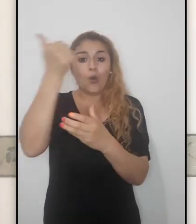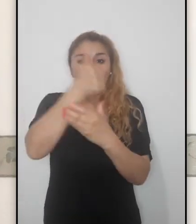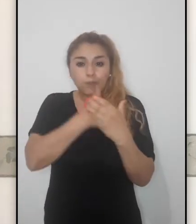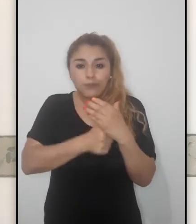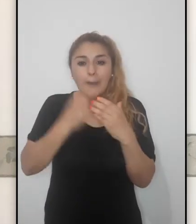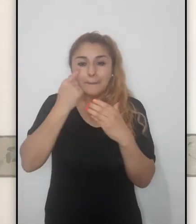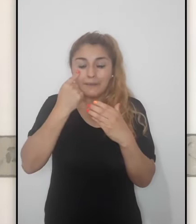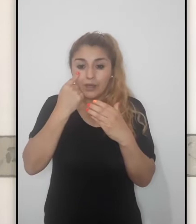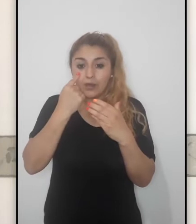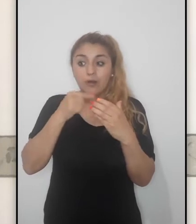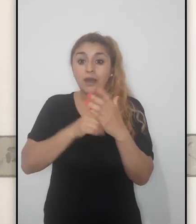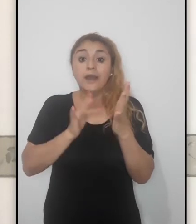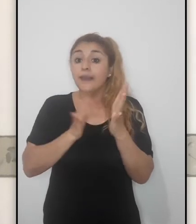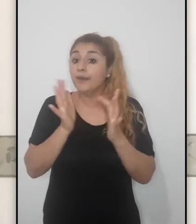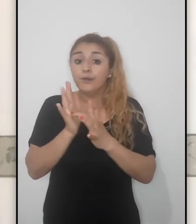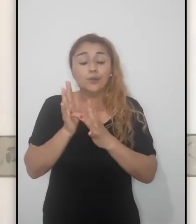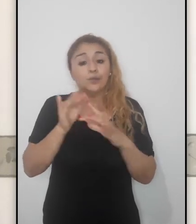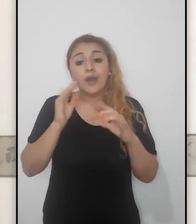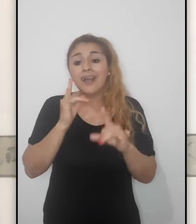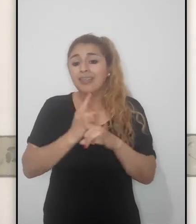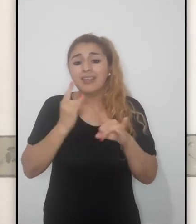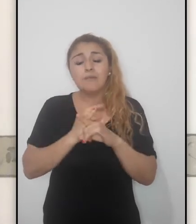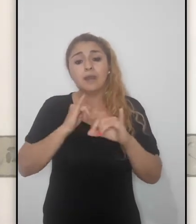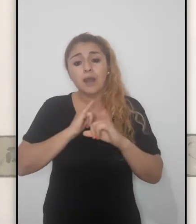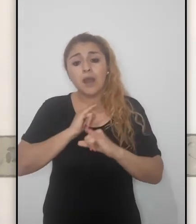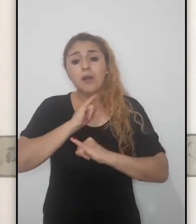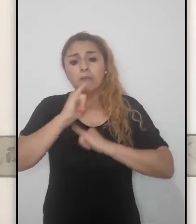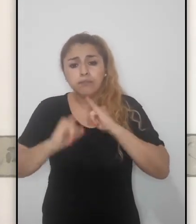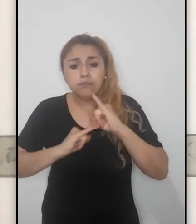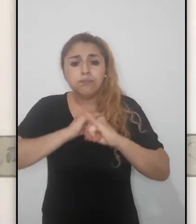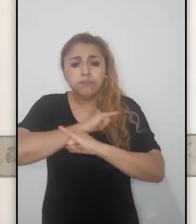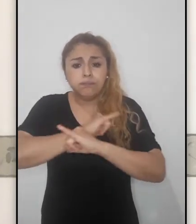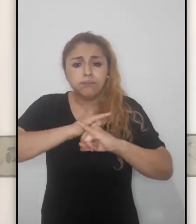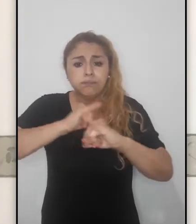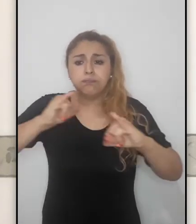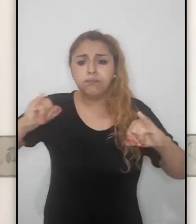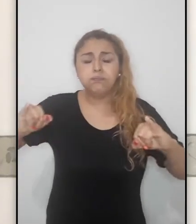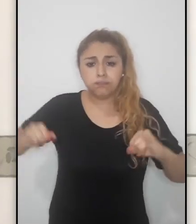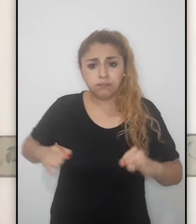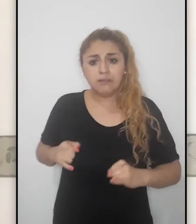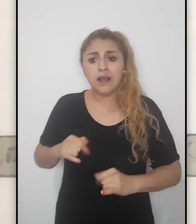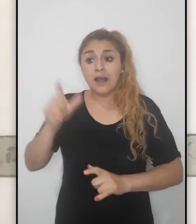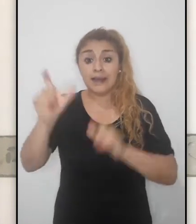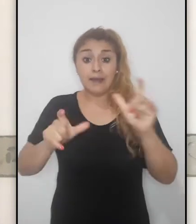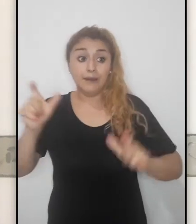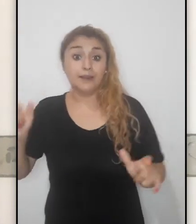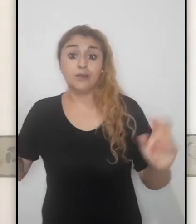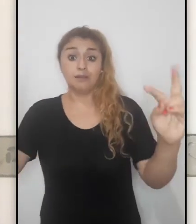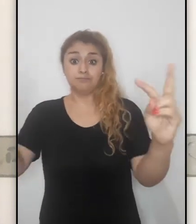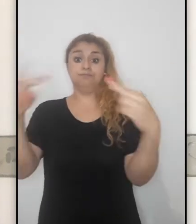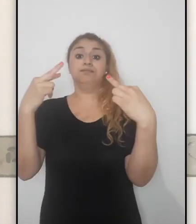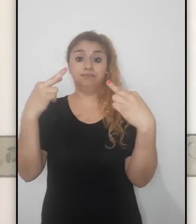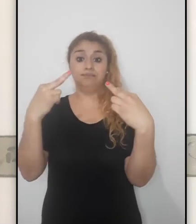totalmente diferente a todos a toda la humanidad y jesús estaba